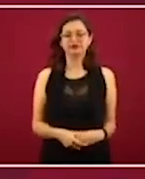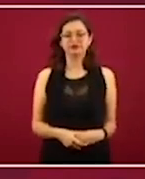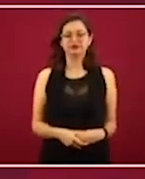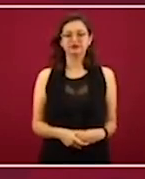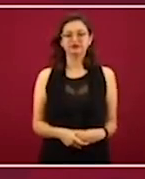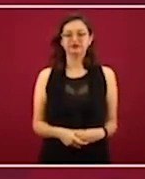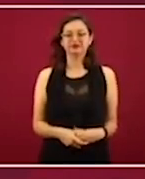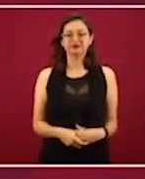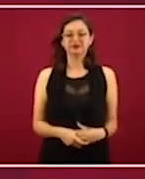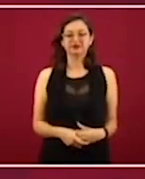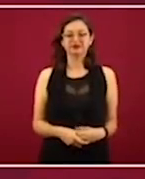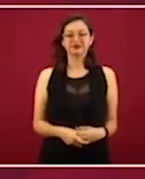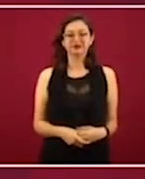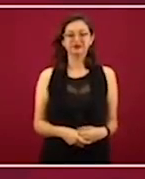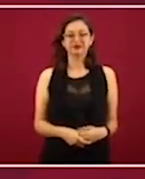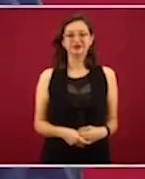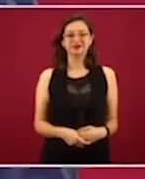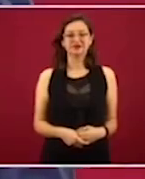expresamos